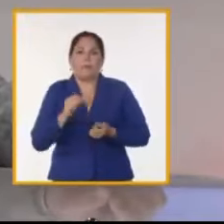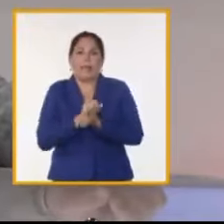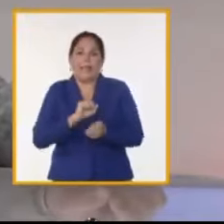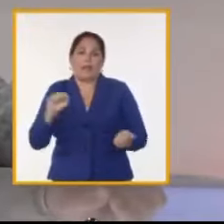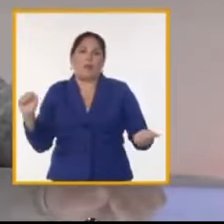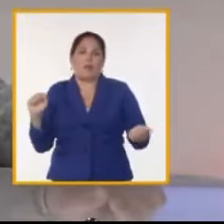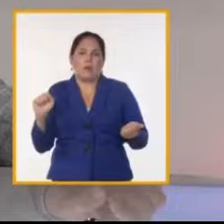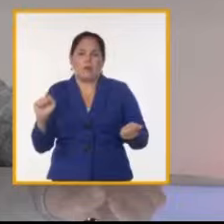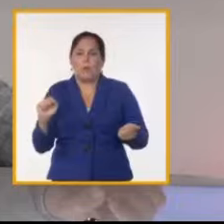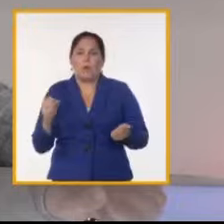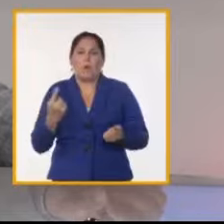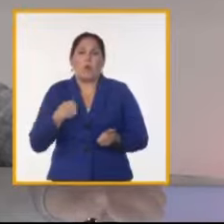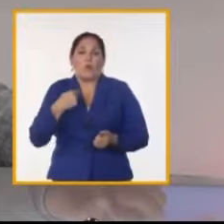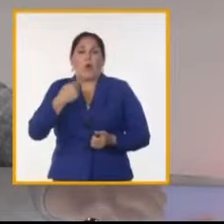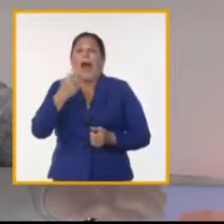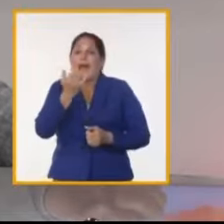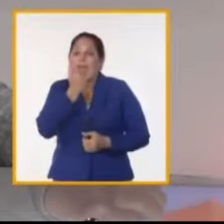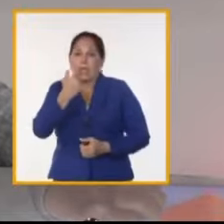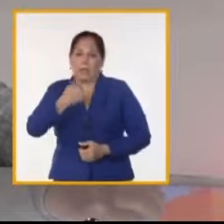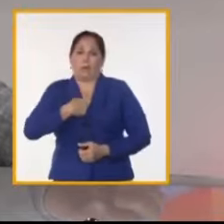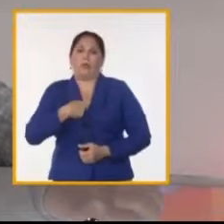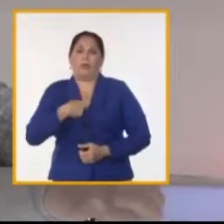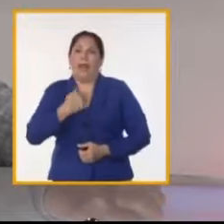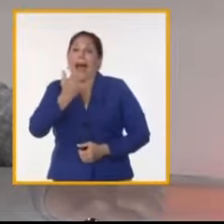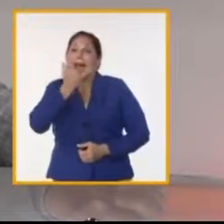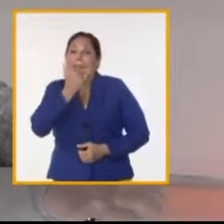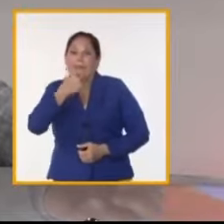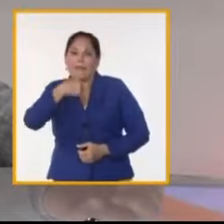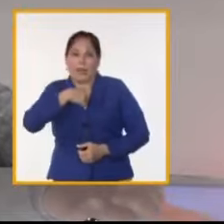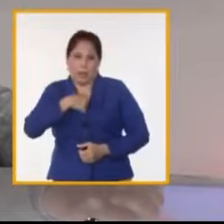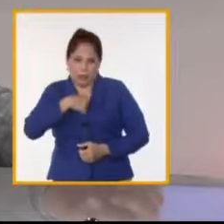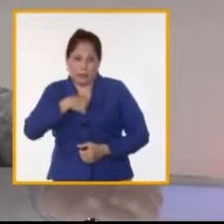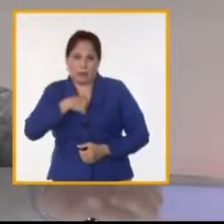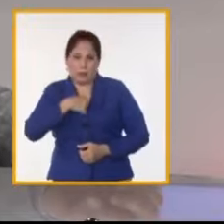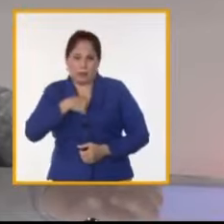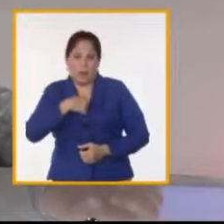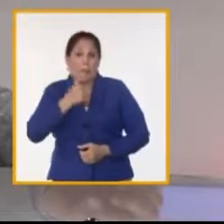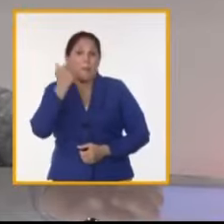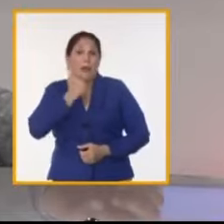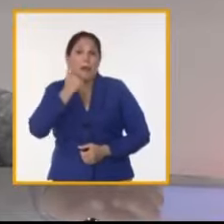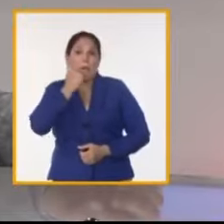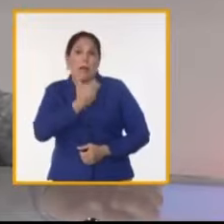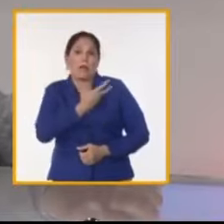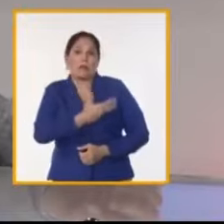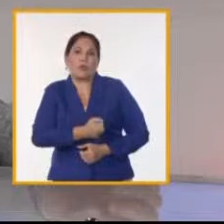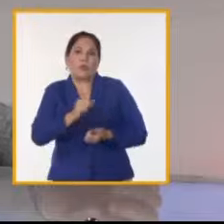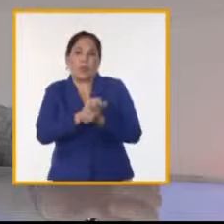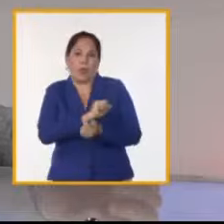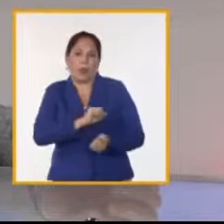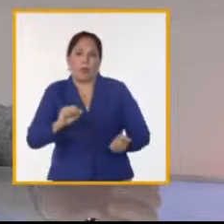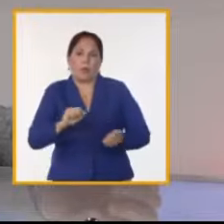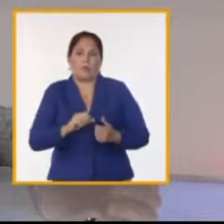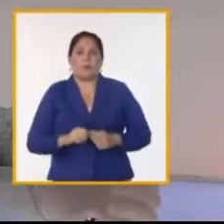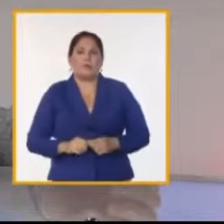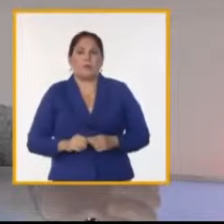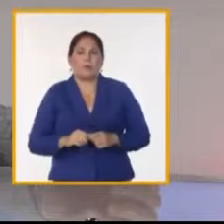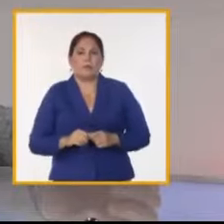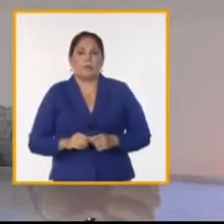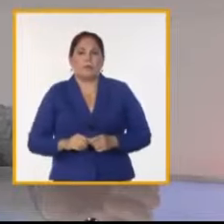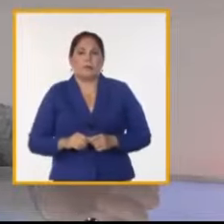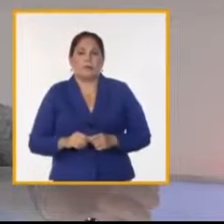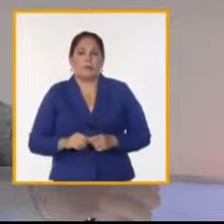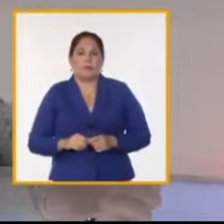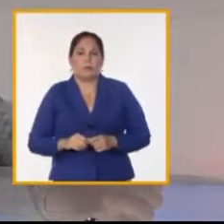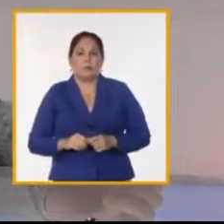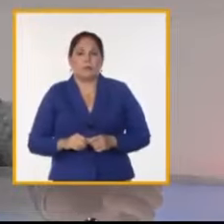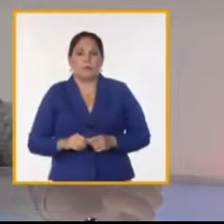víctima no de victimario o sea es quizás el país del hemisferio occidental que más ha sufrido el terrorismo y lo otro fue bueno ir